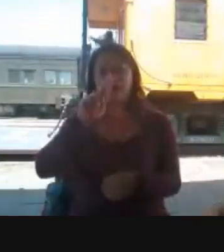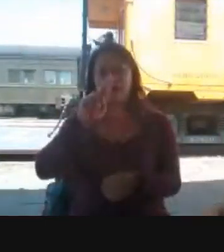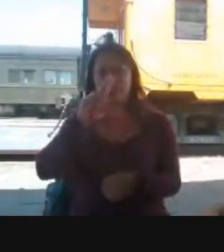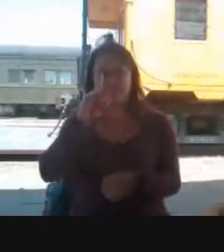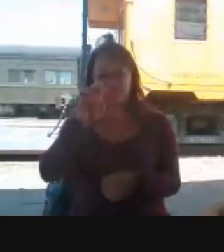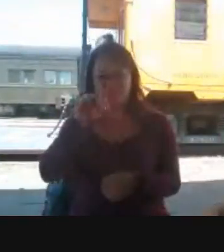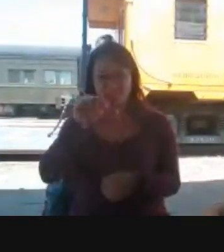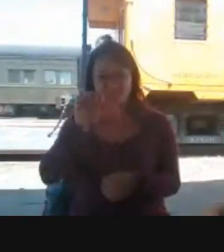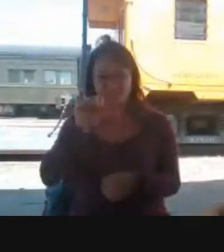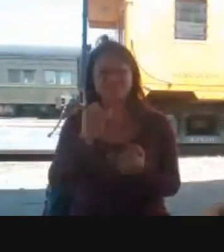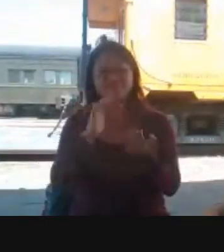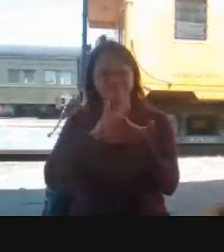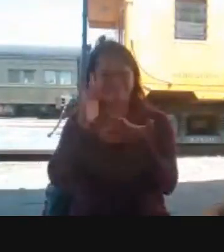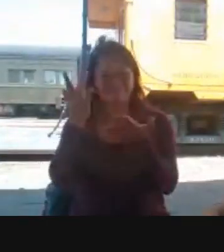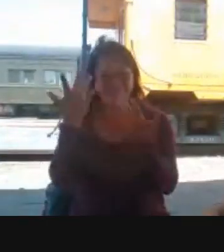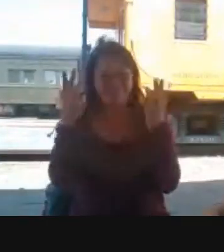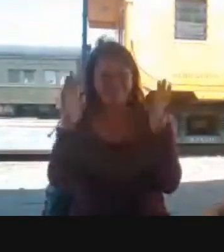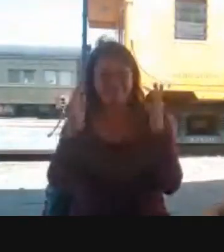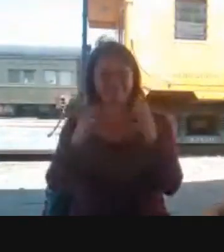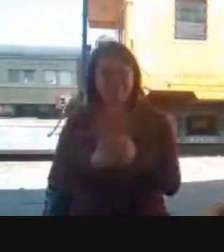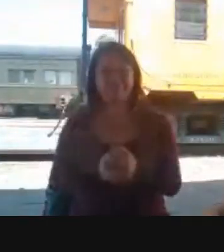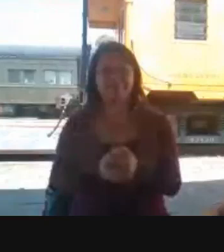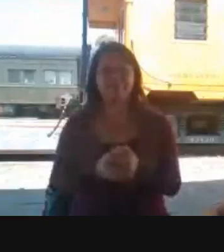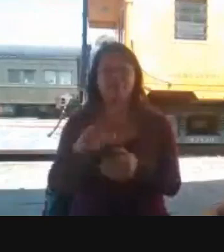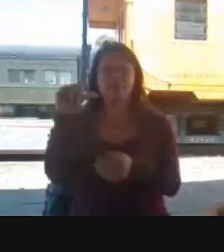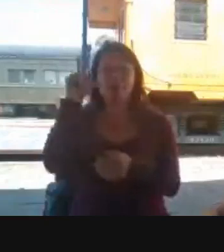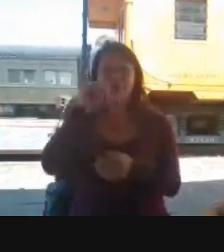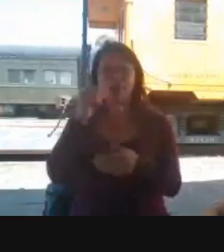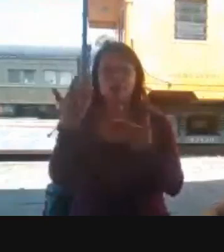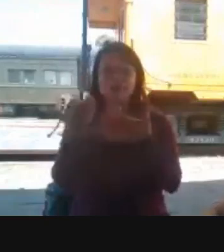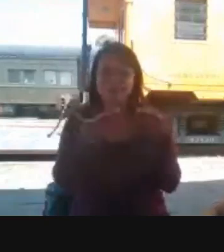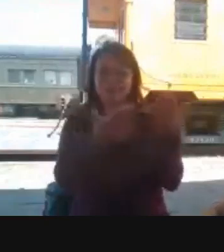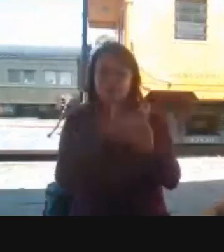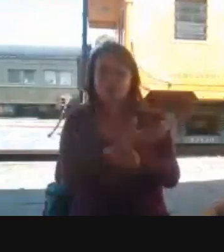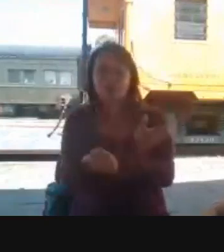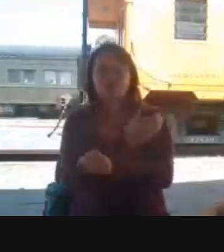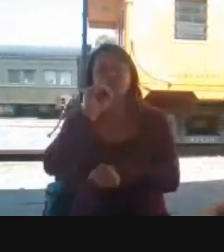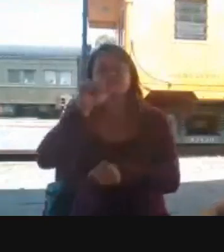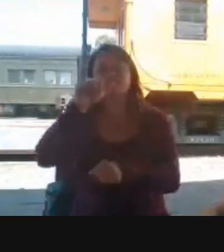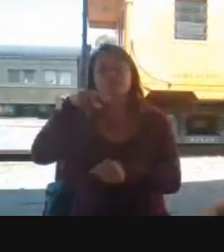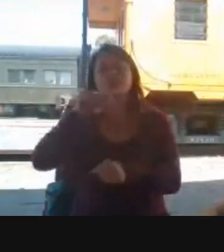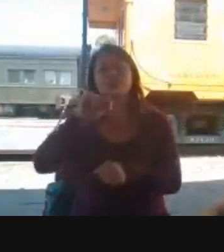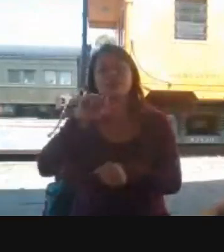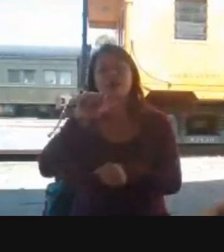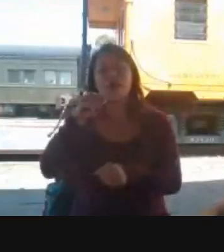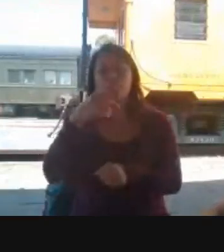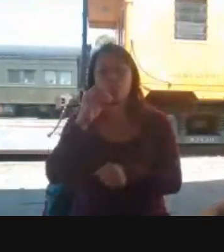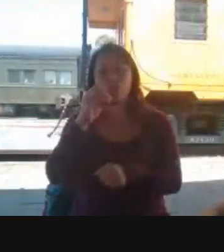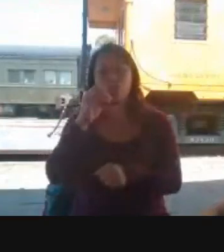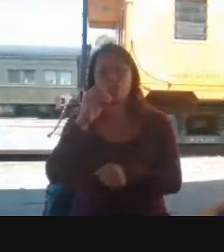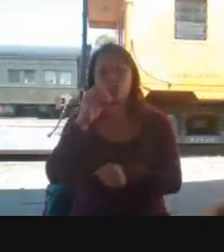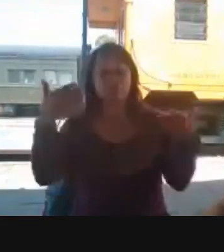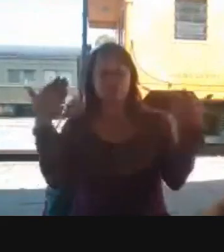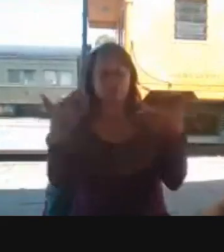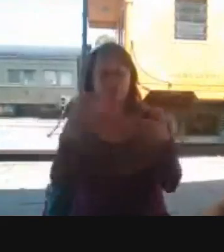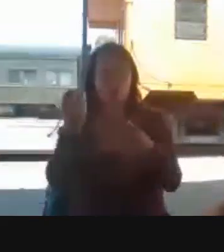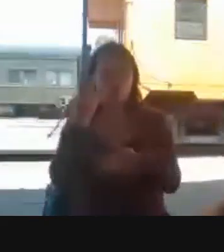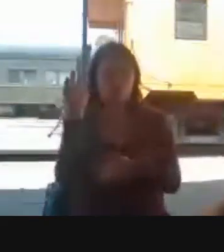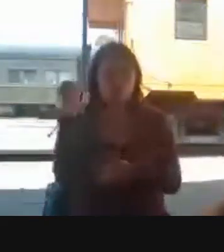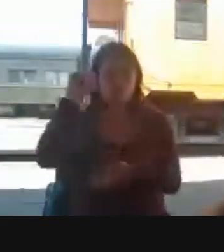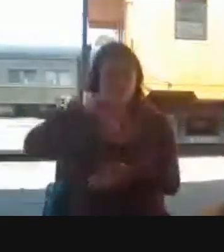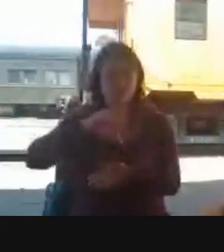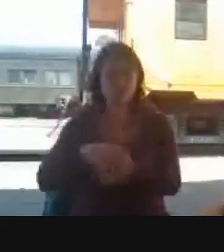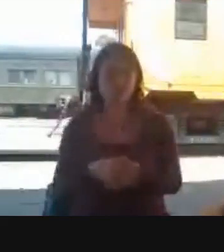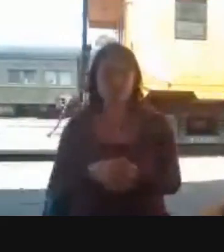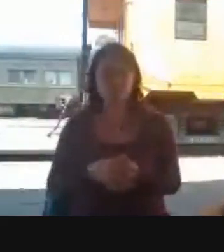Bueno. Ahora voy a dar la palabra a mi compañero Santiago para que continuemos con la presentación de esta